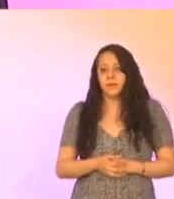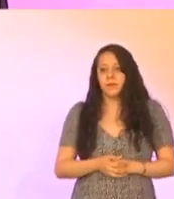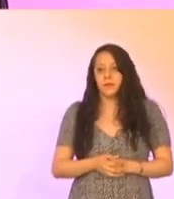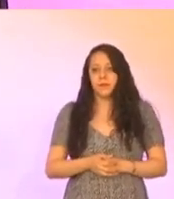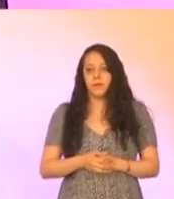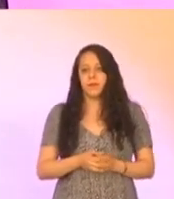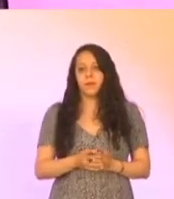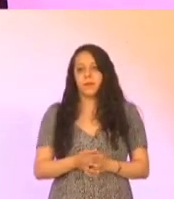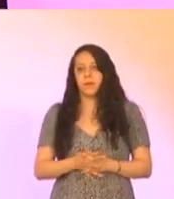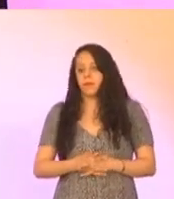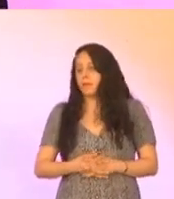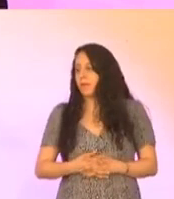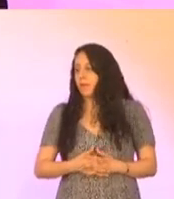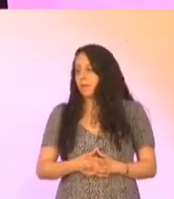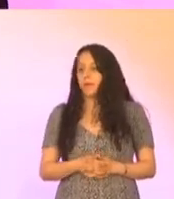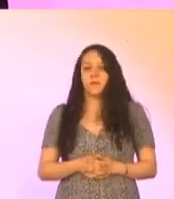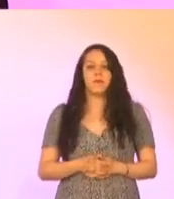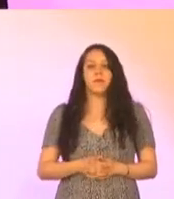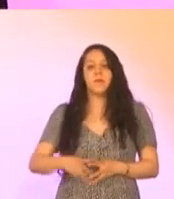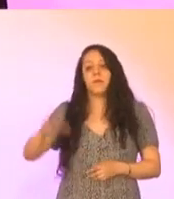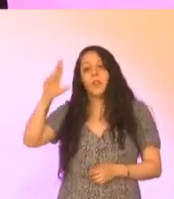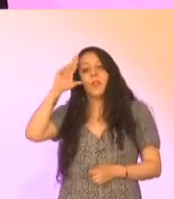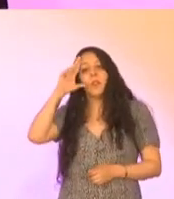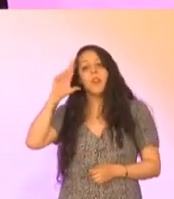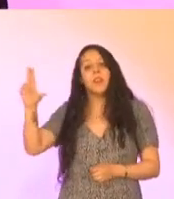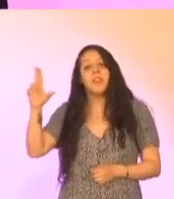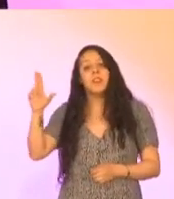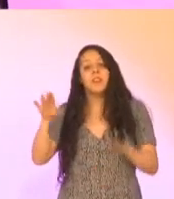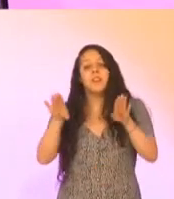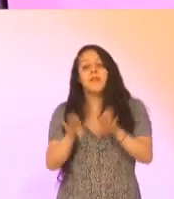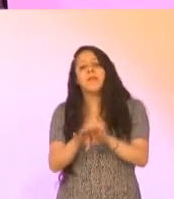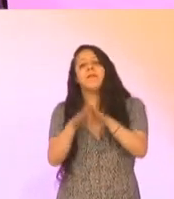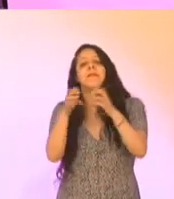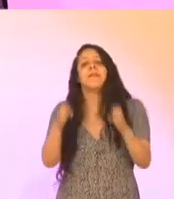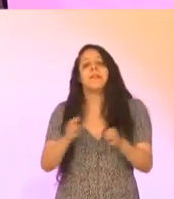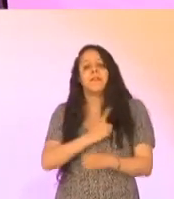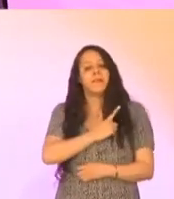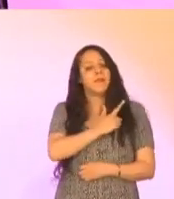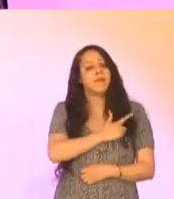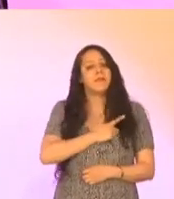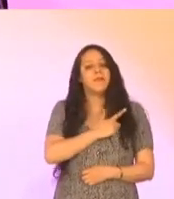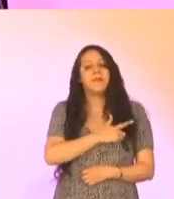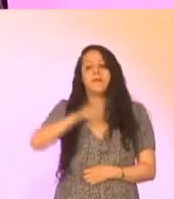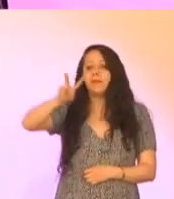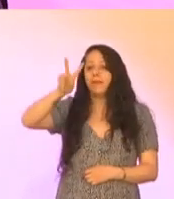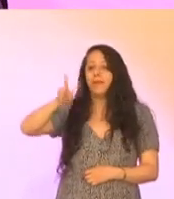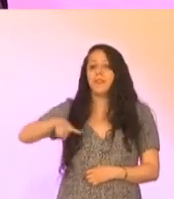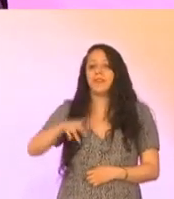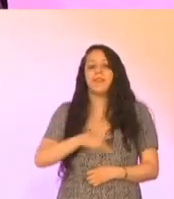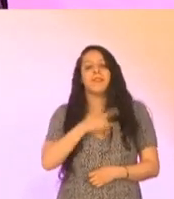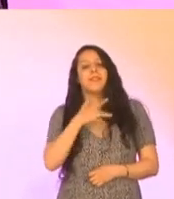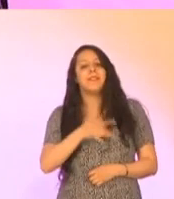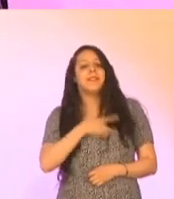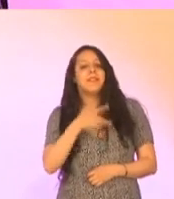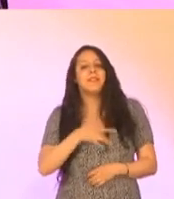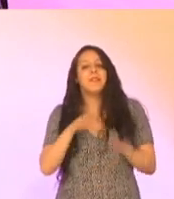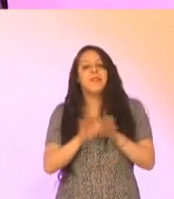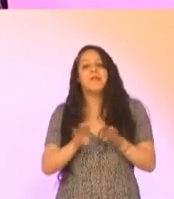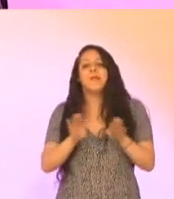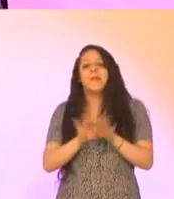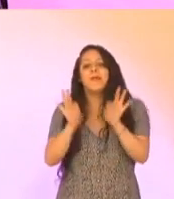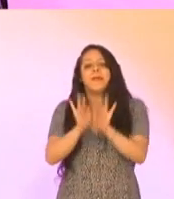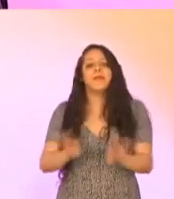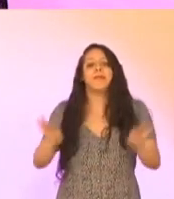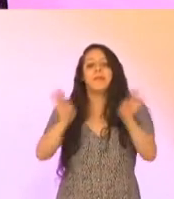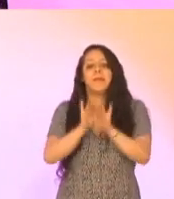qué tal mucho gusto un gusto verlos a todos para nosotros en tierra adentro es muy importante y muy emocionante